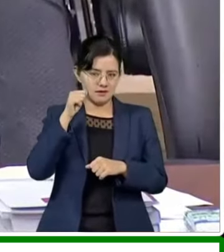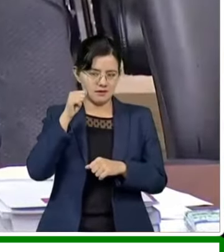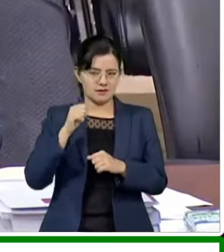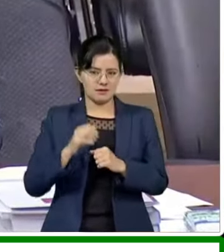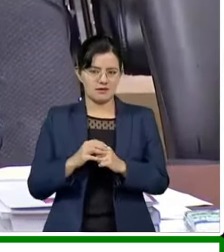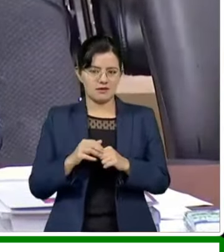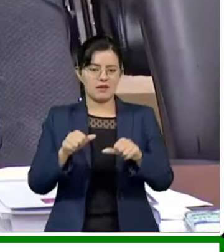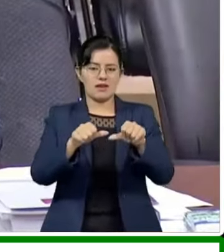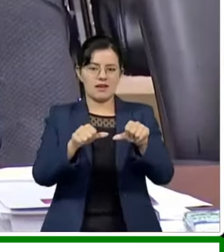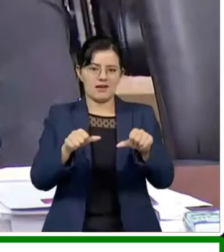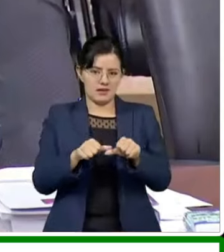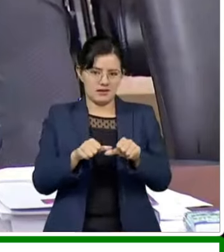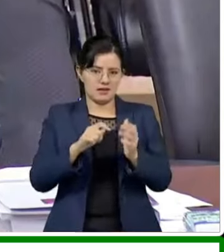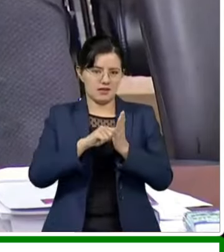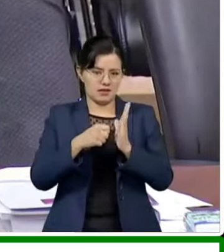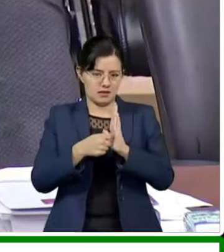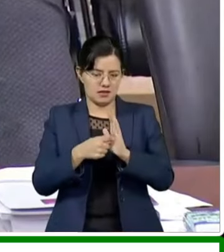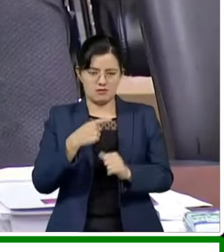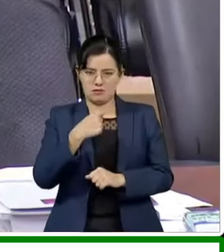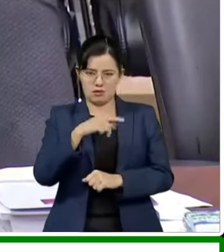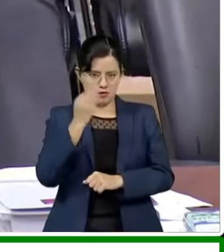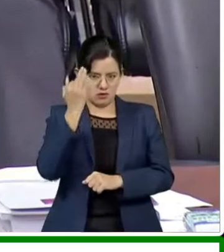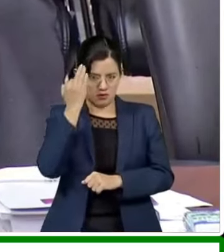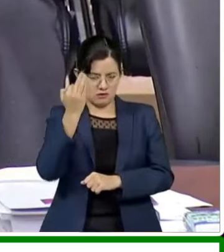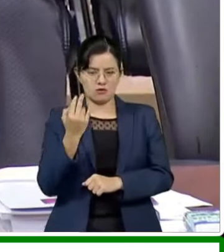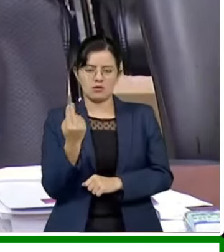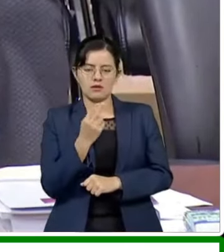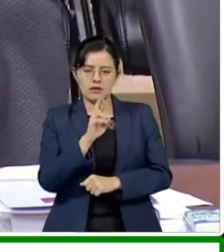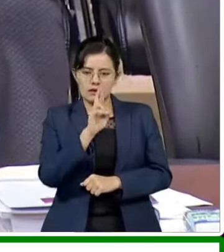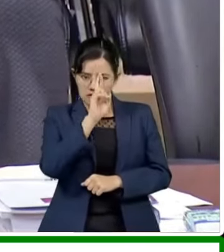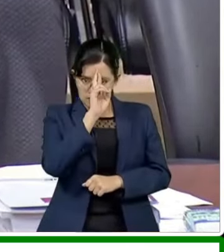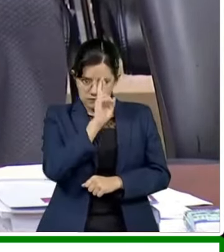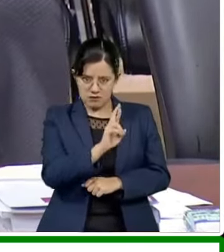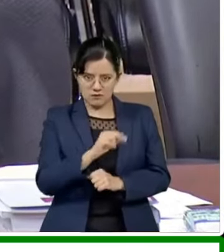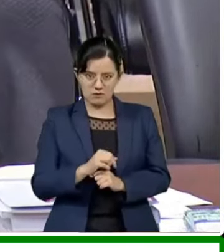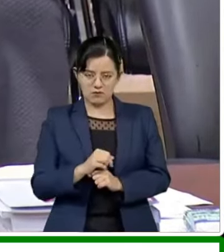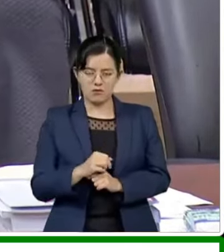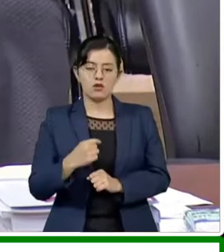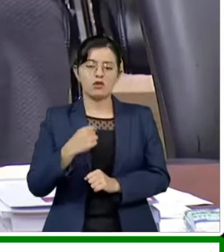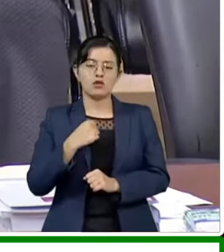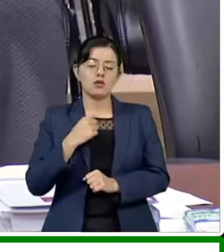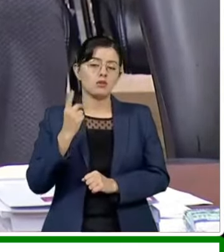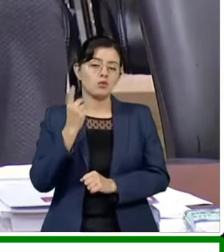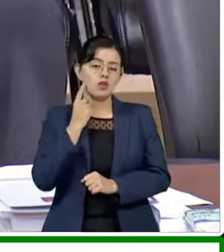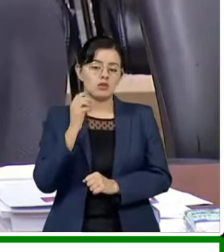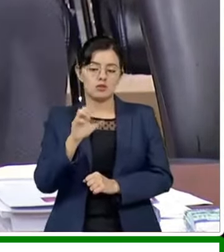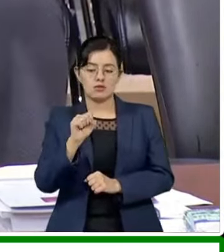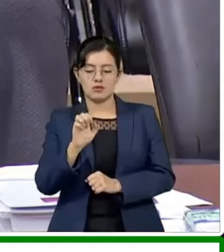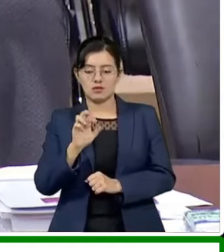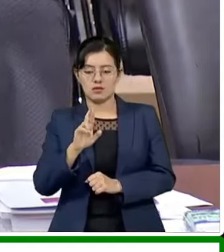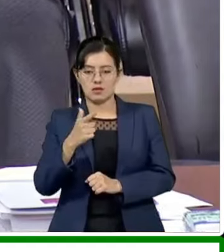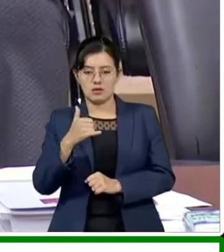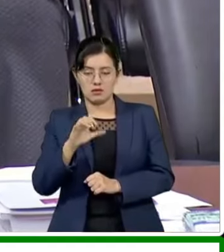pues que el área tiene sus tiempos y que hay que ser respetuosos de los tiempos. No soy yo, diputado Sergio, la que lleva a cabo